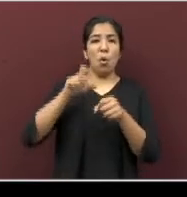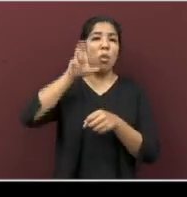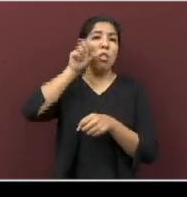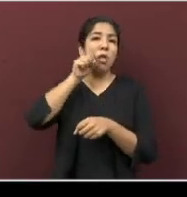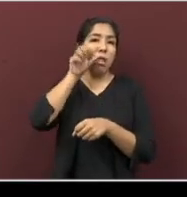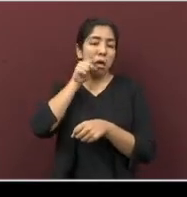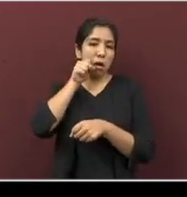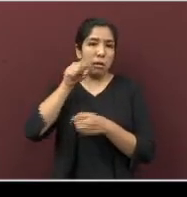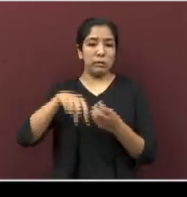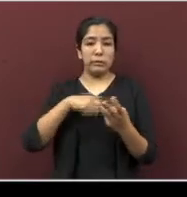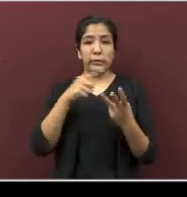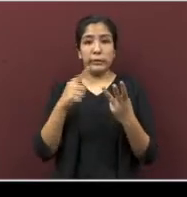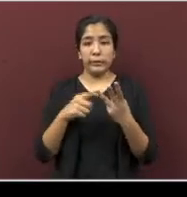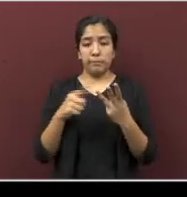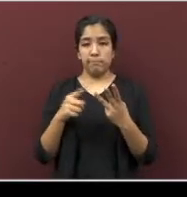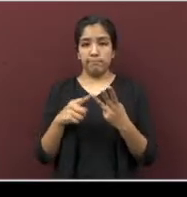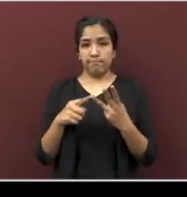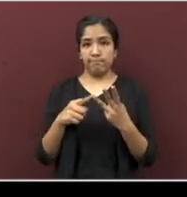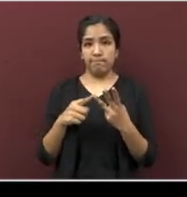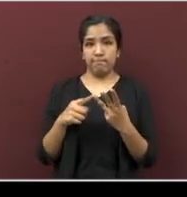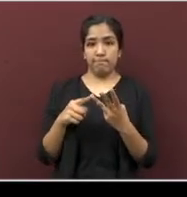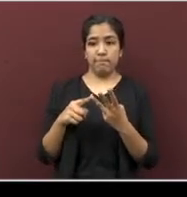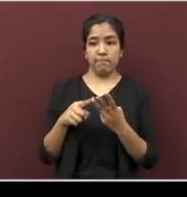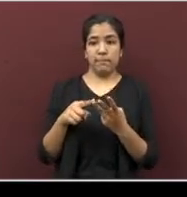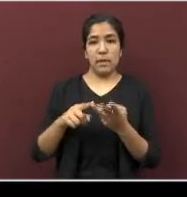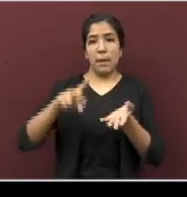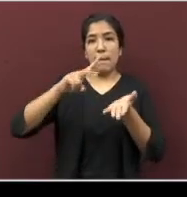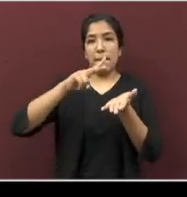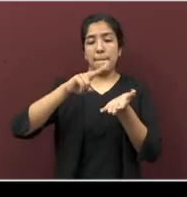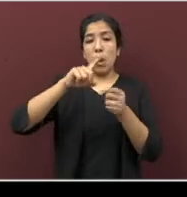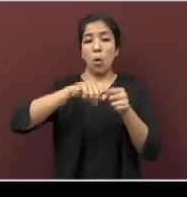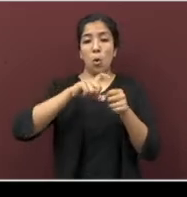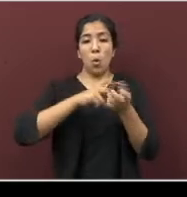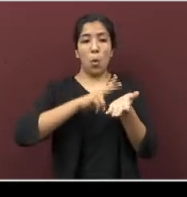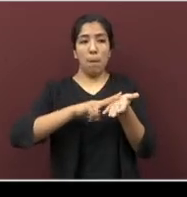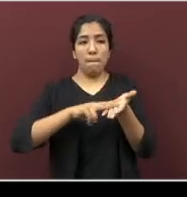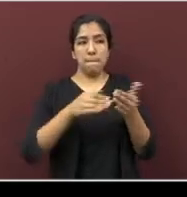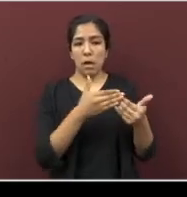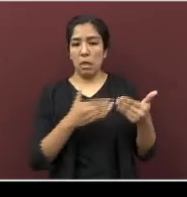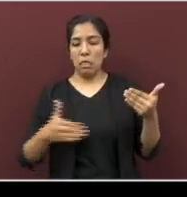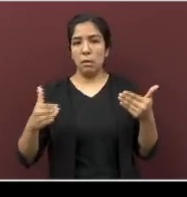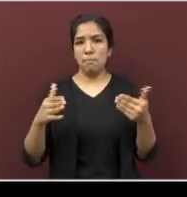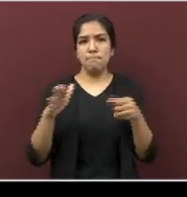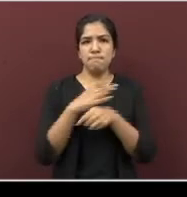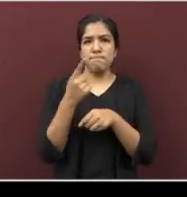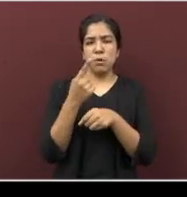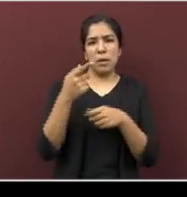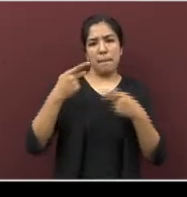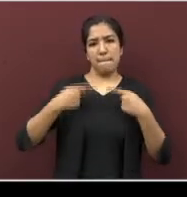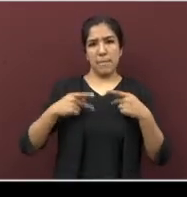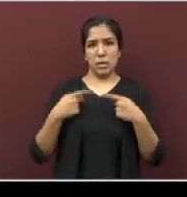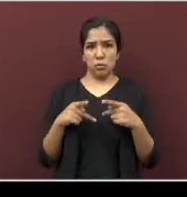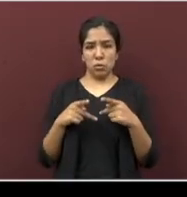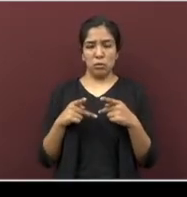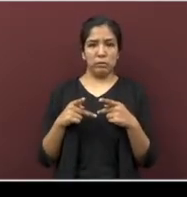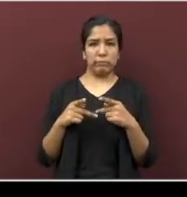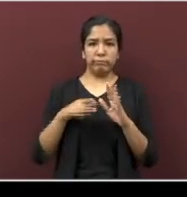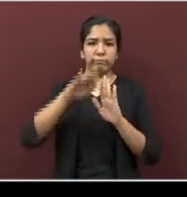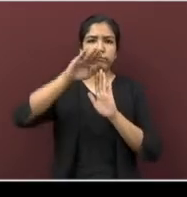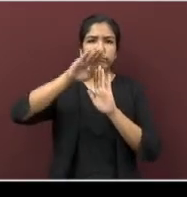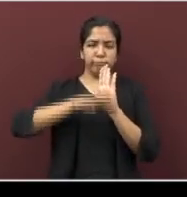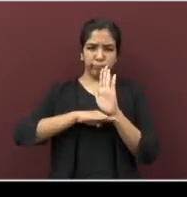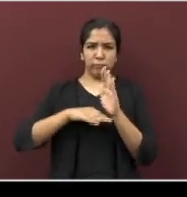entre 1 y 3 enfermos que recién desarrollaron kobe 19 y para el norte el día de hoy son